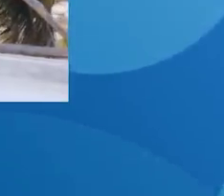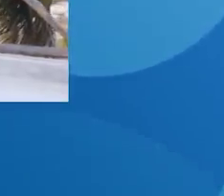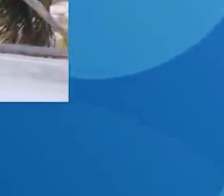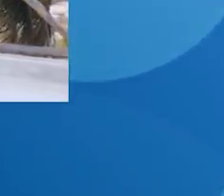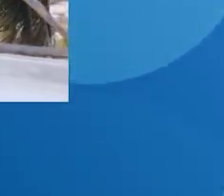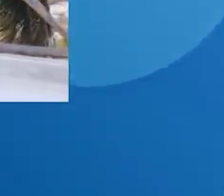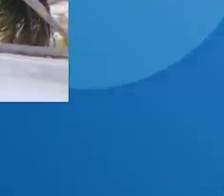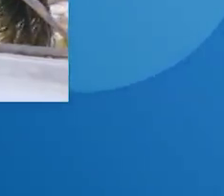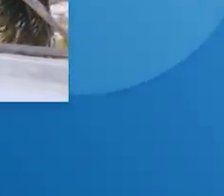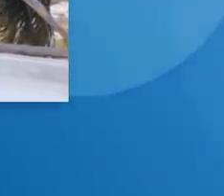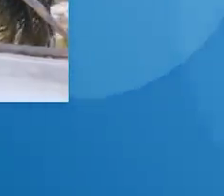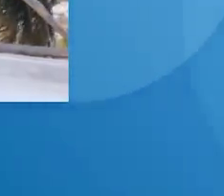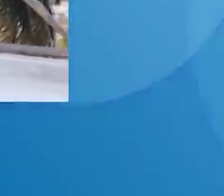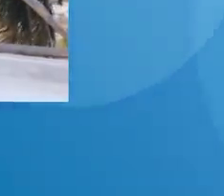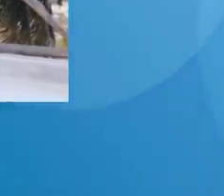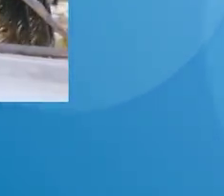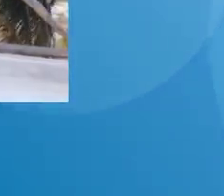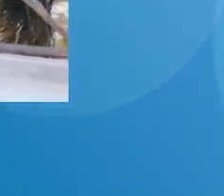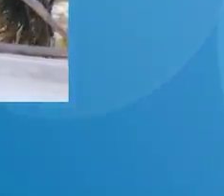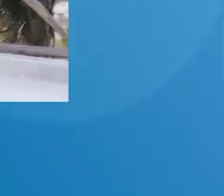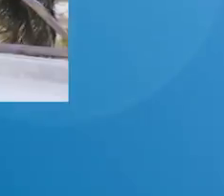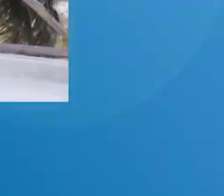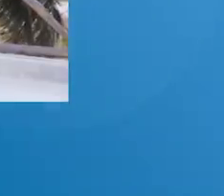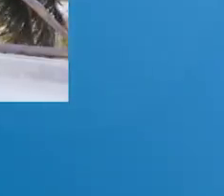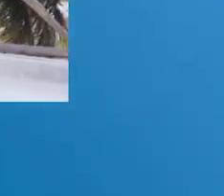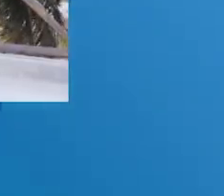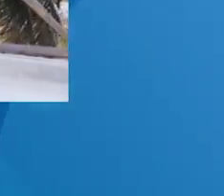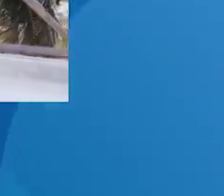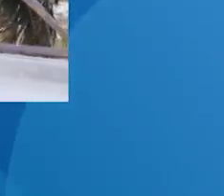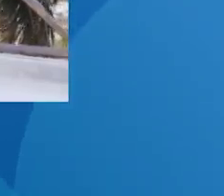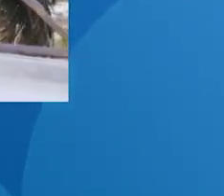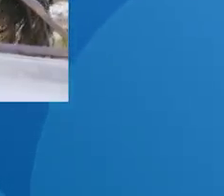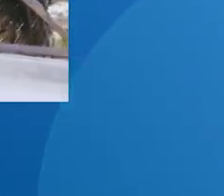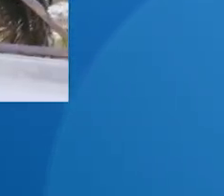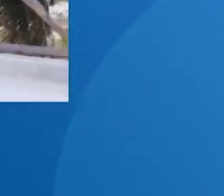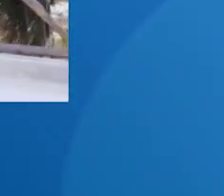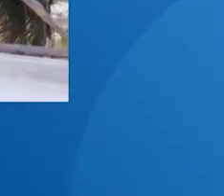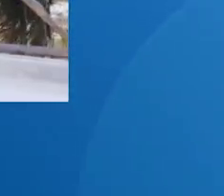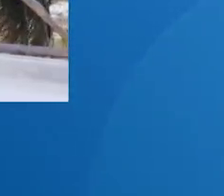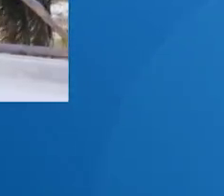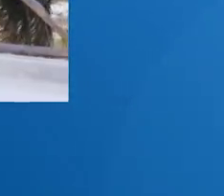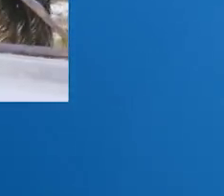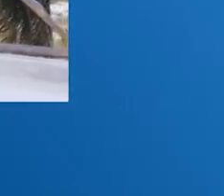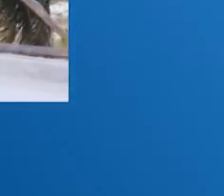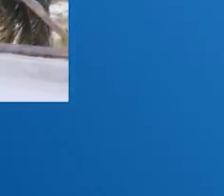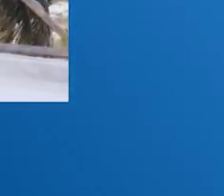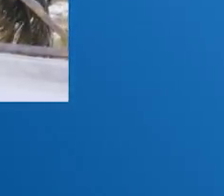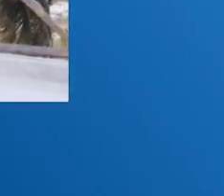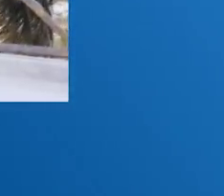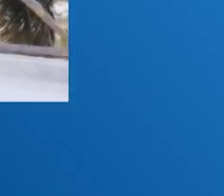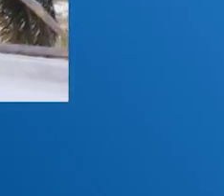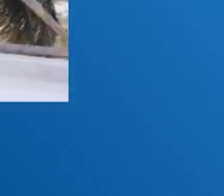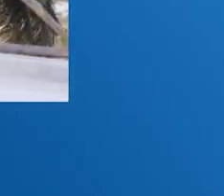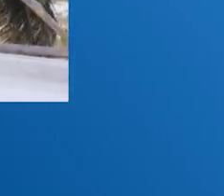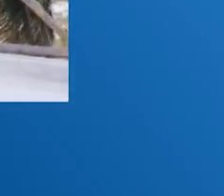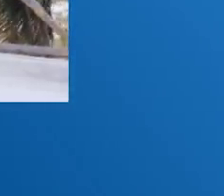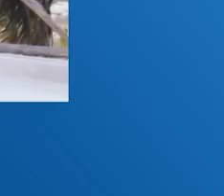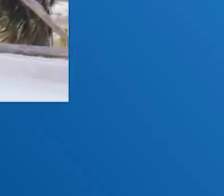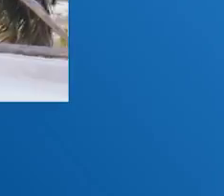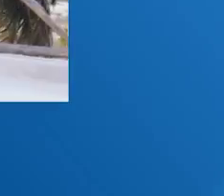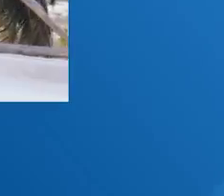hoy. 4, 5, 6, 7, 8. Hacia el otro lado.